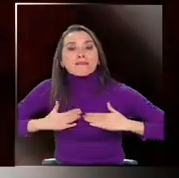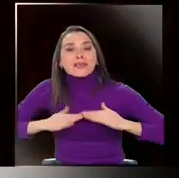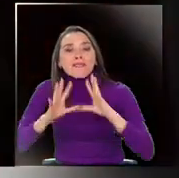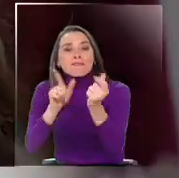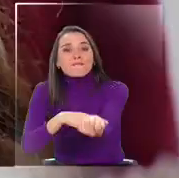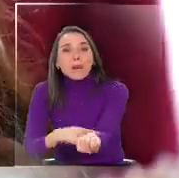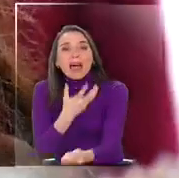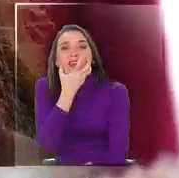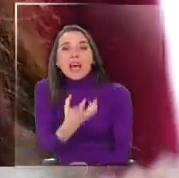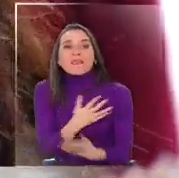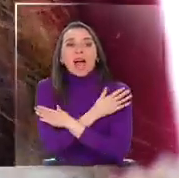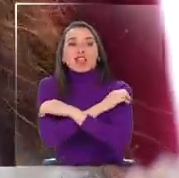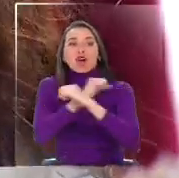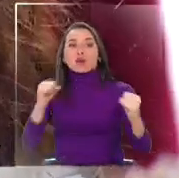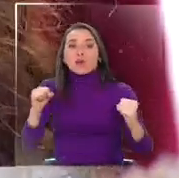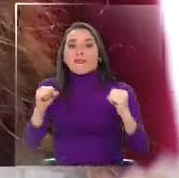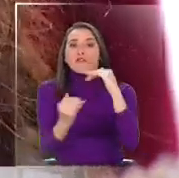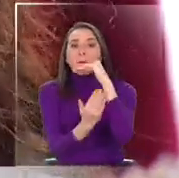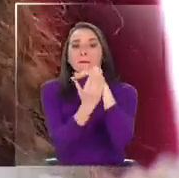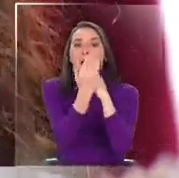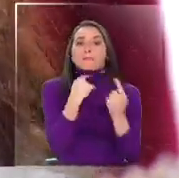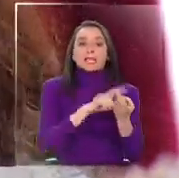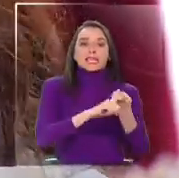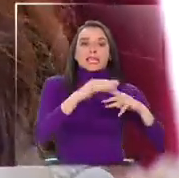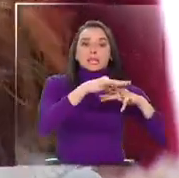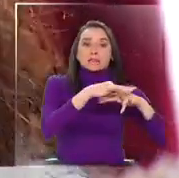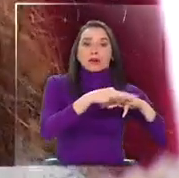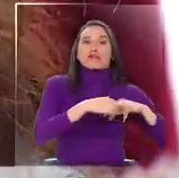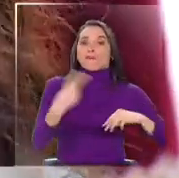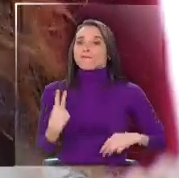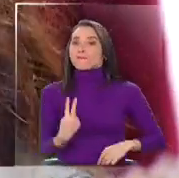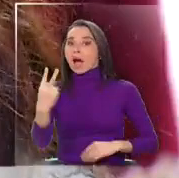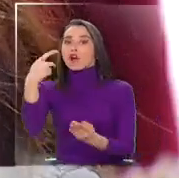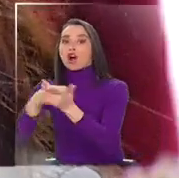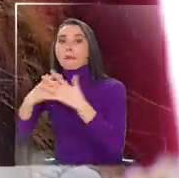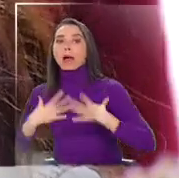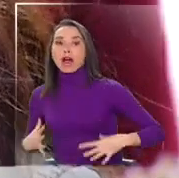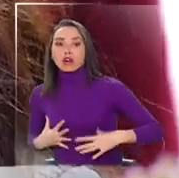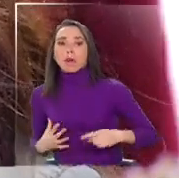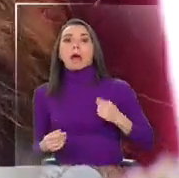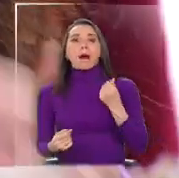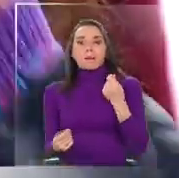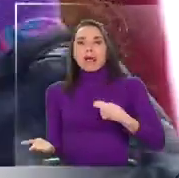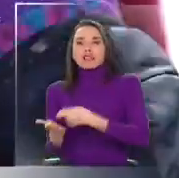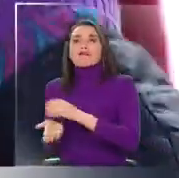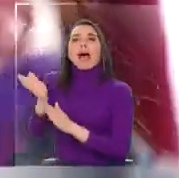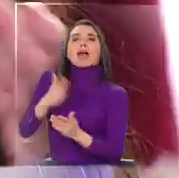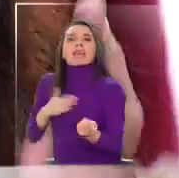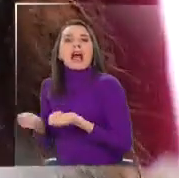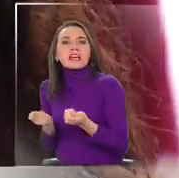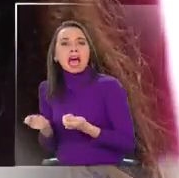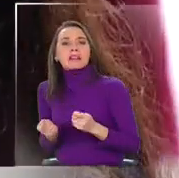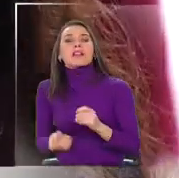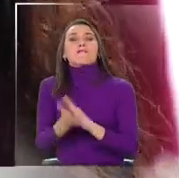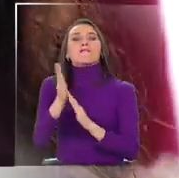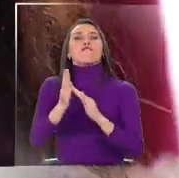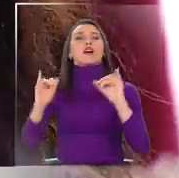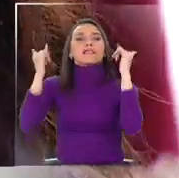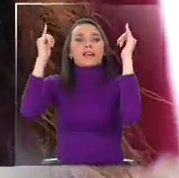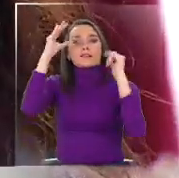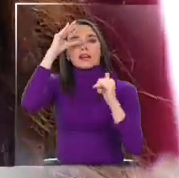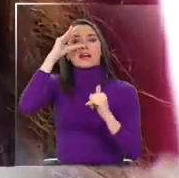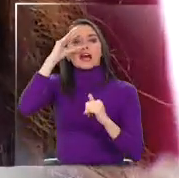La Navidad, el Año Nuevo salió en la mañana, mi marido le compró ropa, le dio plata para que fuera a carretear. Salió a celebrar el Año Nuevo